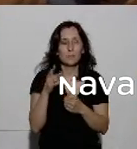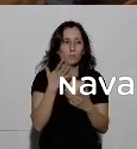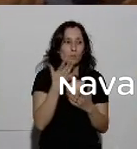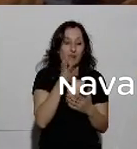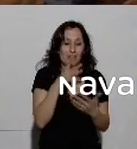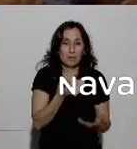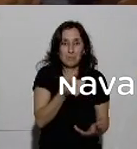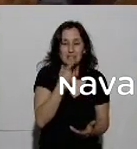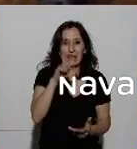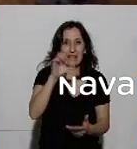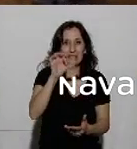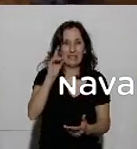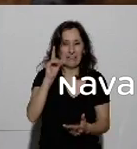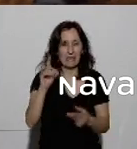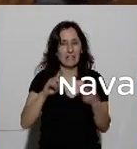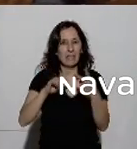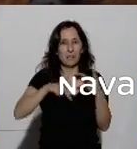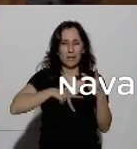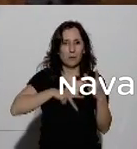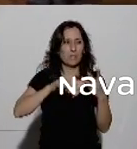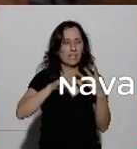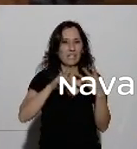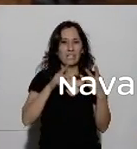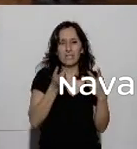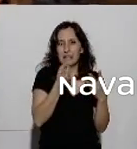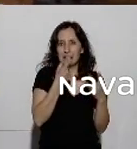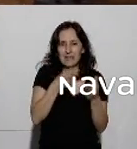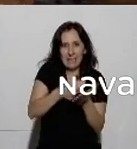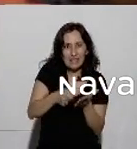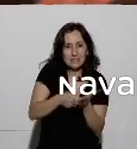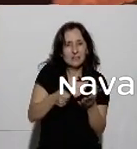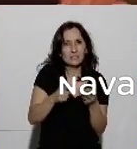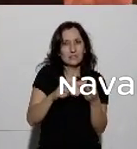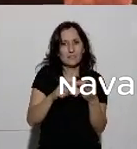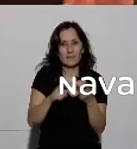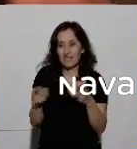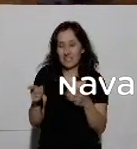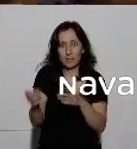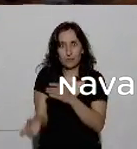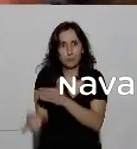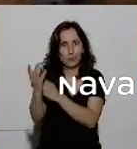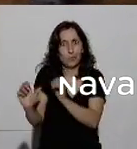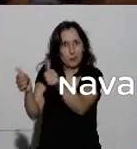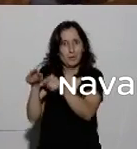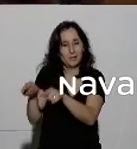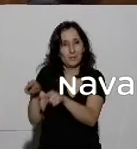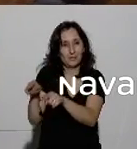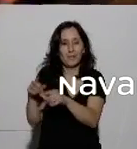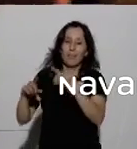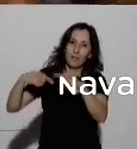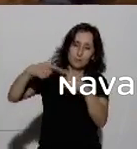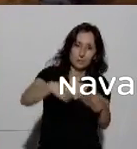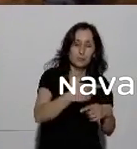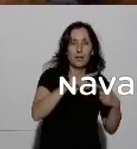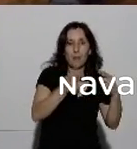LSD, de la marihuana, del hachís, de todo eso, fueron las brujas, predecesores